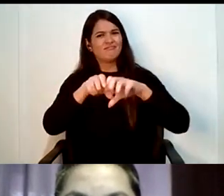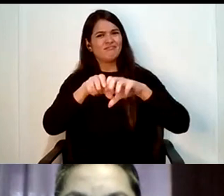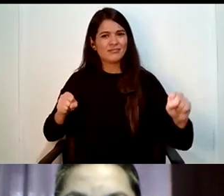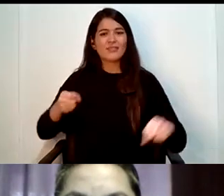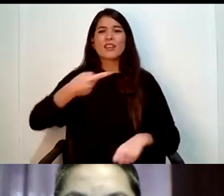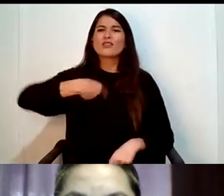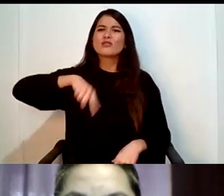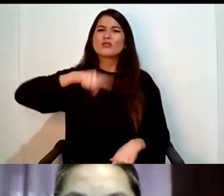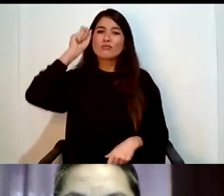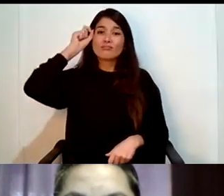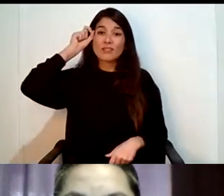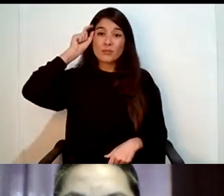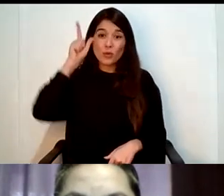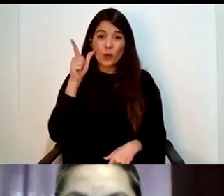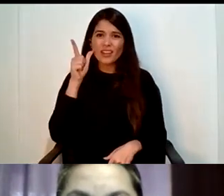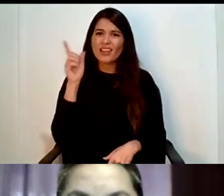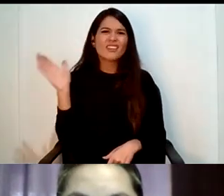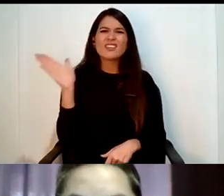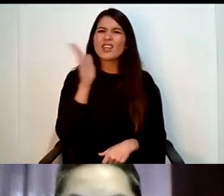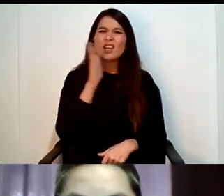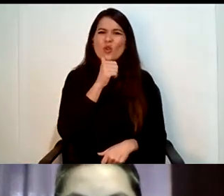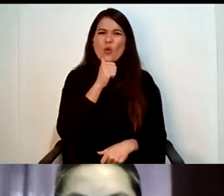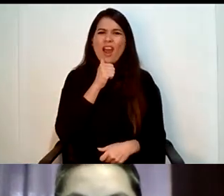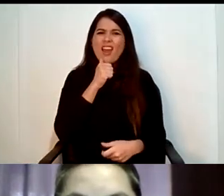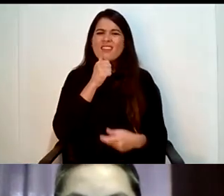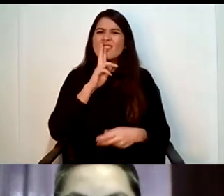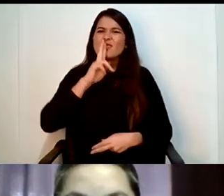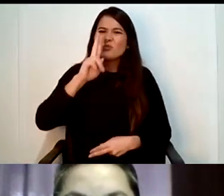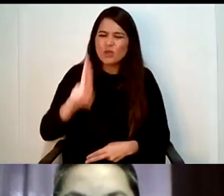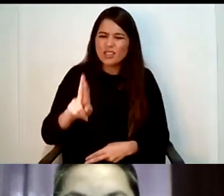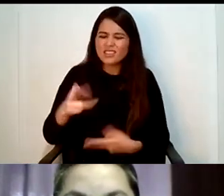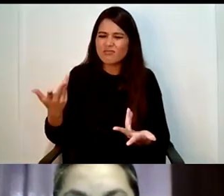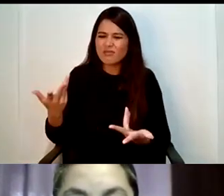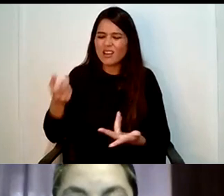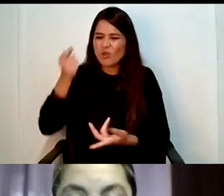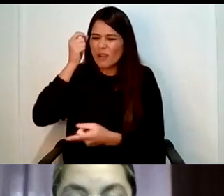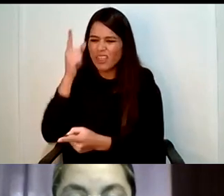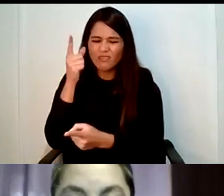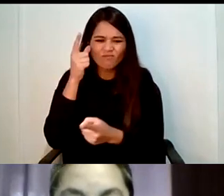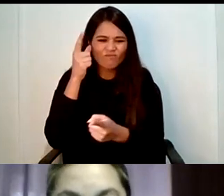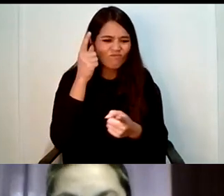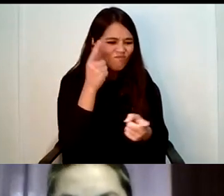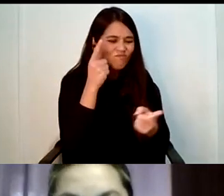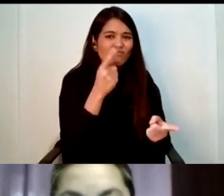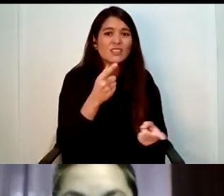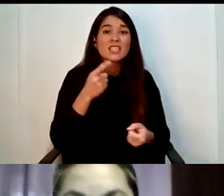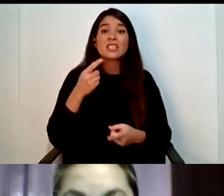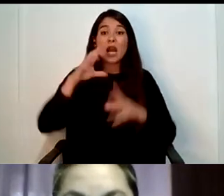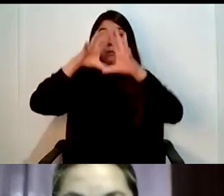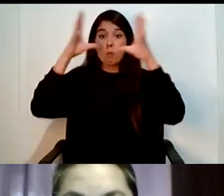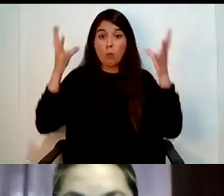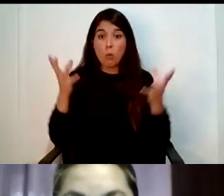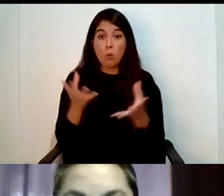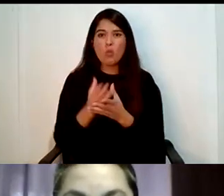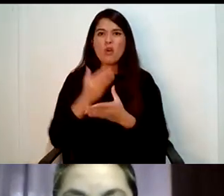damos cuenta que no disponemos de las llaves adecuadas para comprenderlo. Si el mundo funcionara como